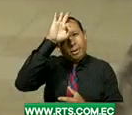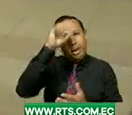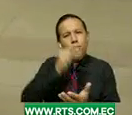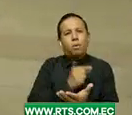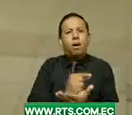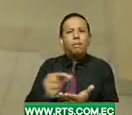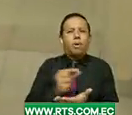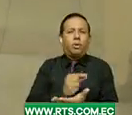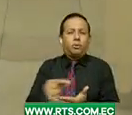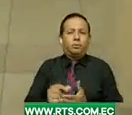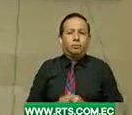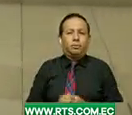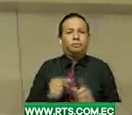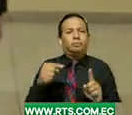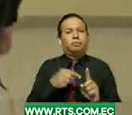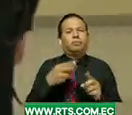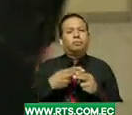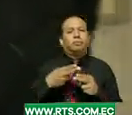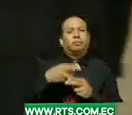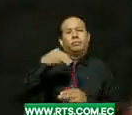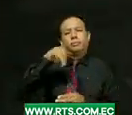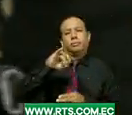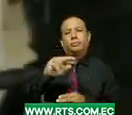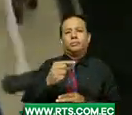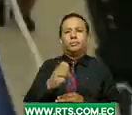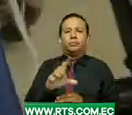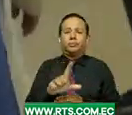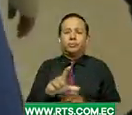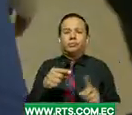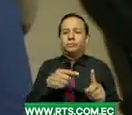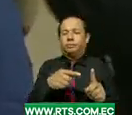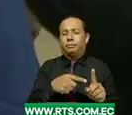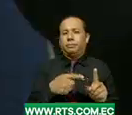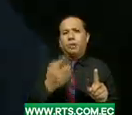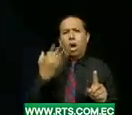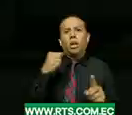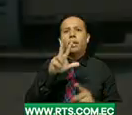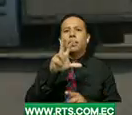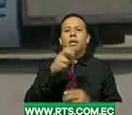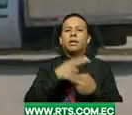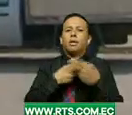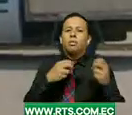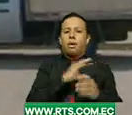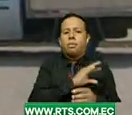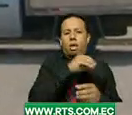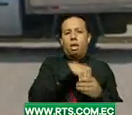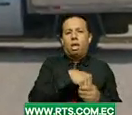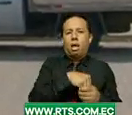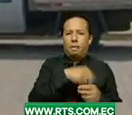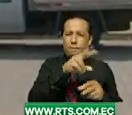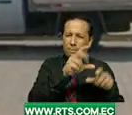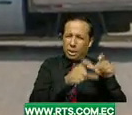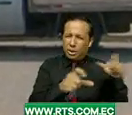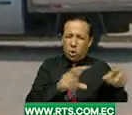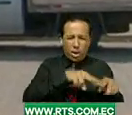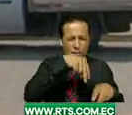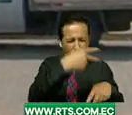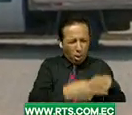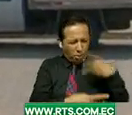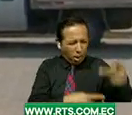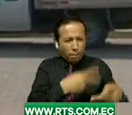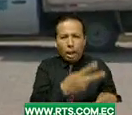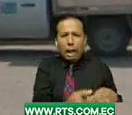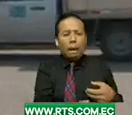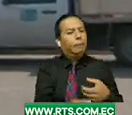Armando F.B. llegó al hospital del Guasmo el pasado 13 de noviembre, junto con un grupo de PPLs